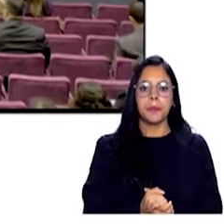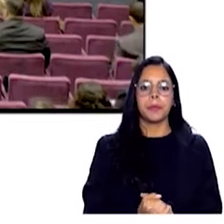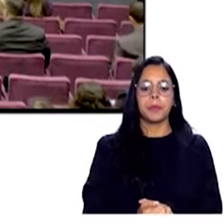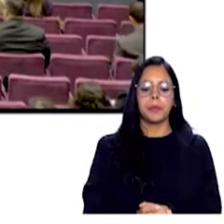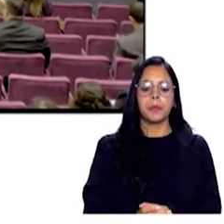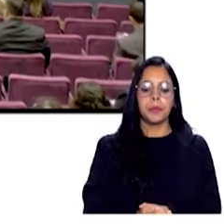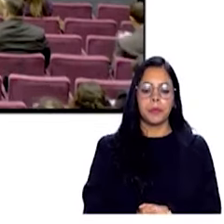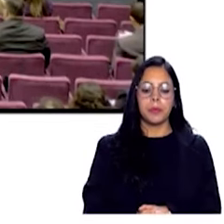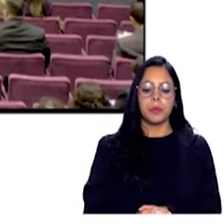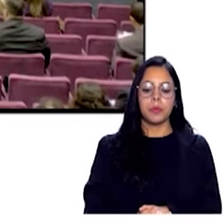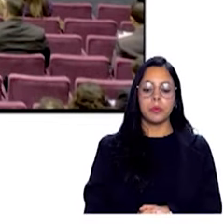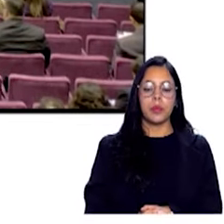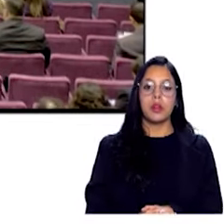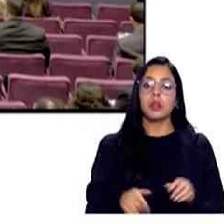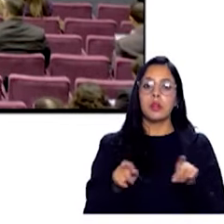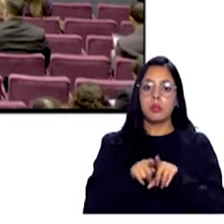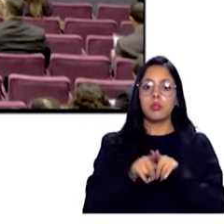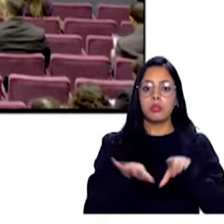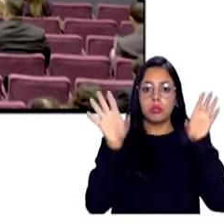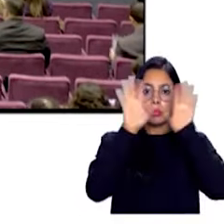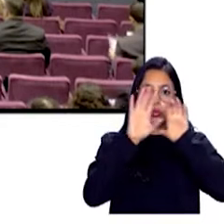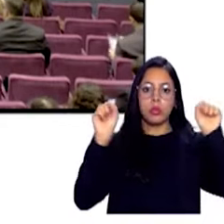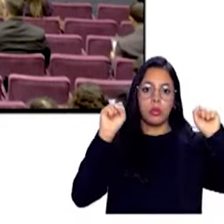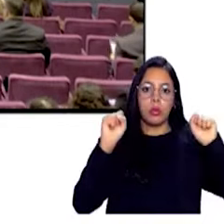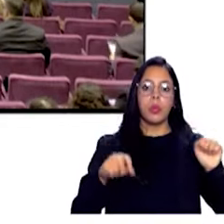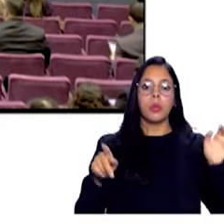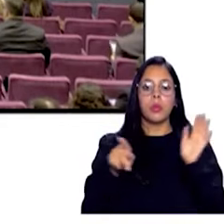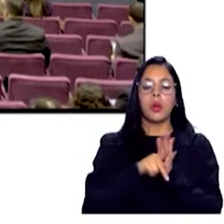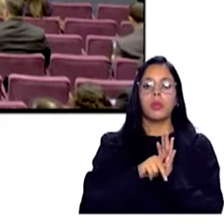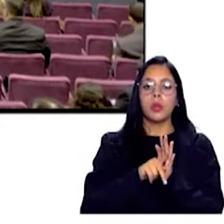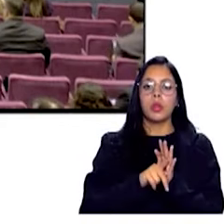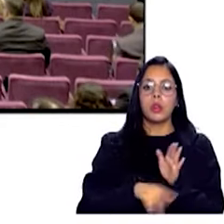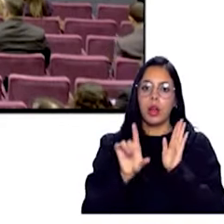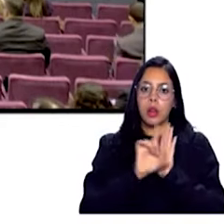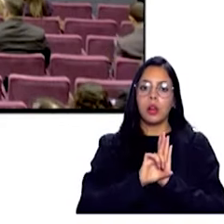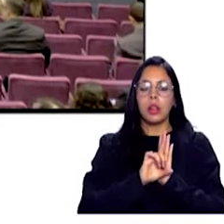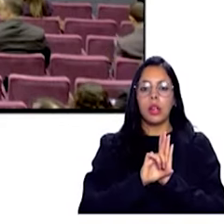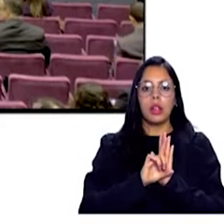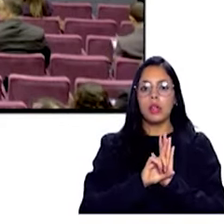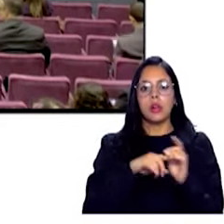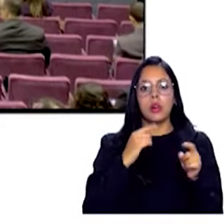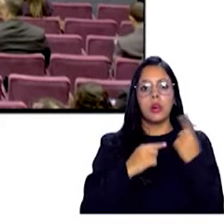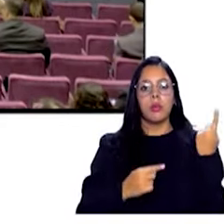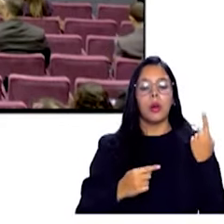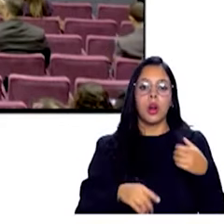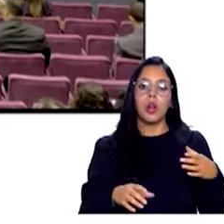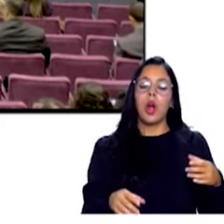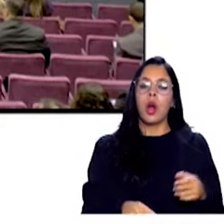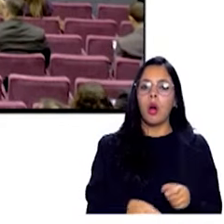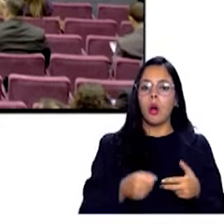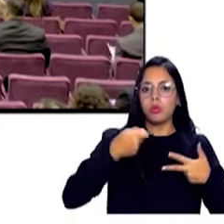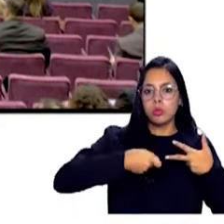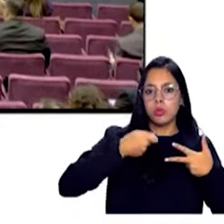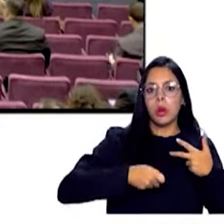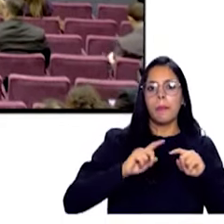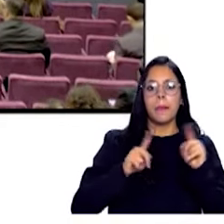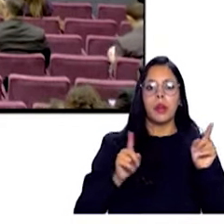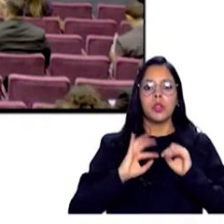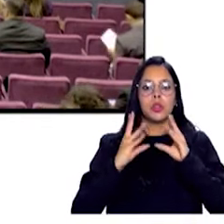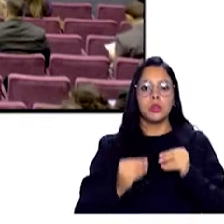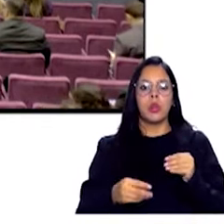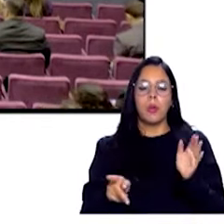un tribunal constitucional que aunque no pertenece al poder judicial toda su estructura de funcionamiento su modo de actuar es